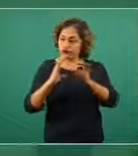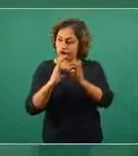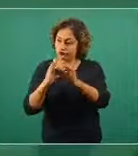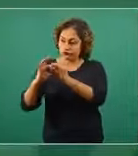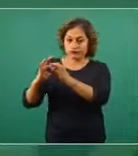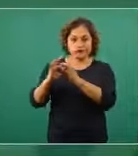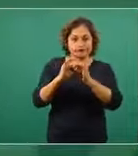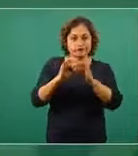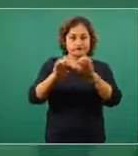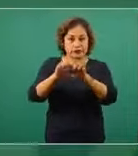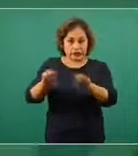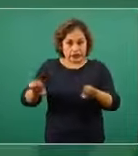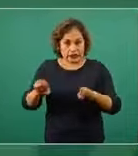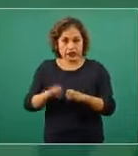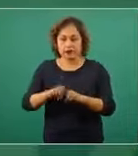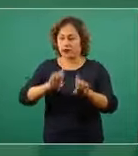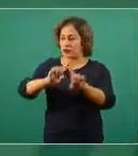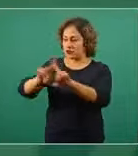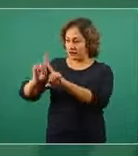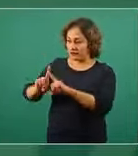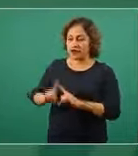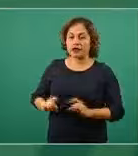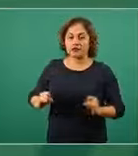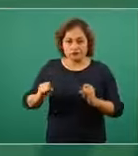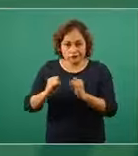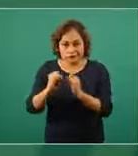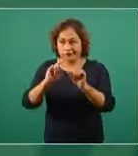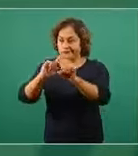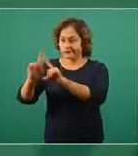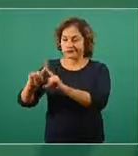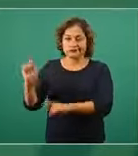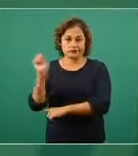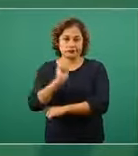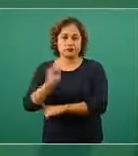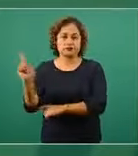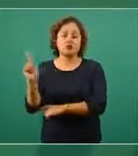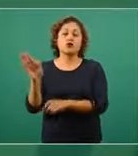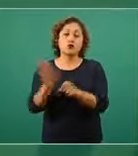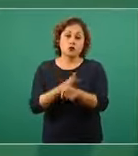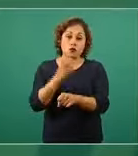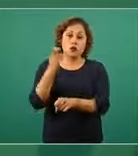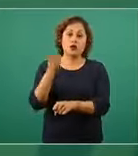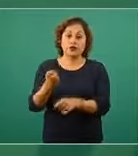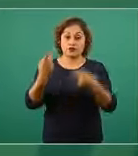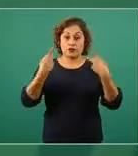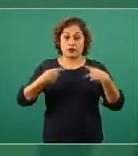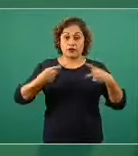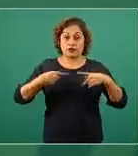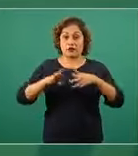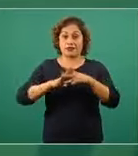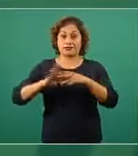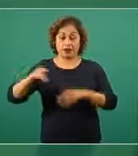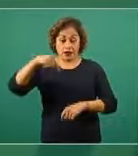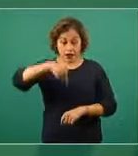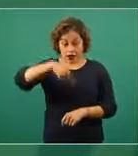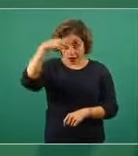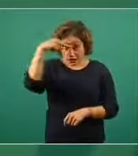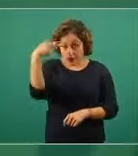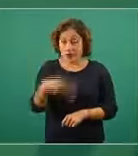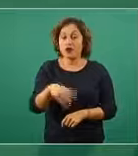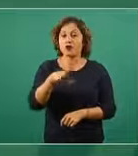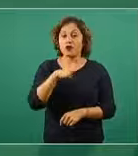interinstitucional, multidisciplinario, y obviamente para poder llegar a toda esta población que se encuentra en territorio mexicano, pues necesitamos y